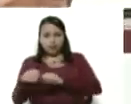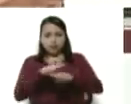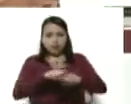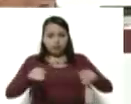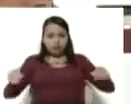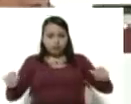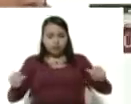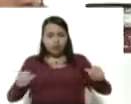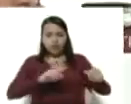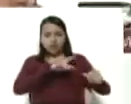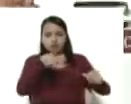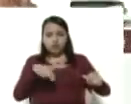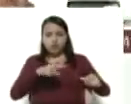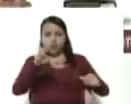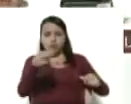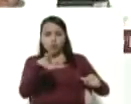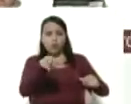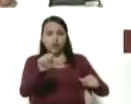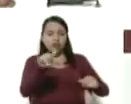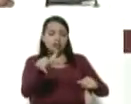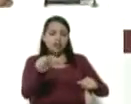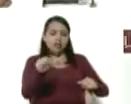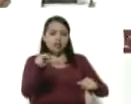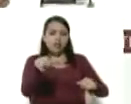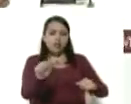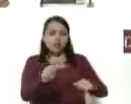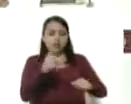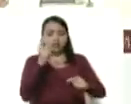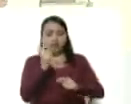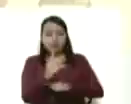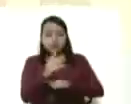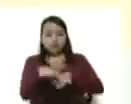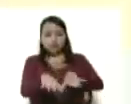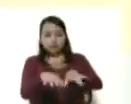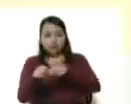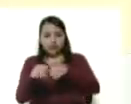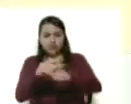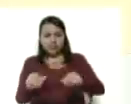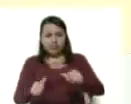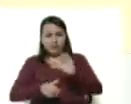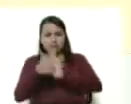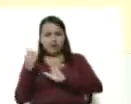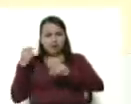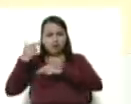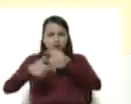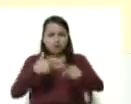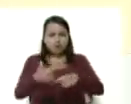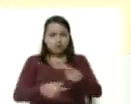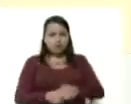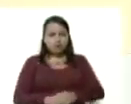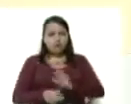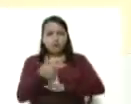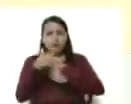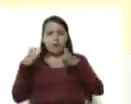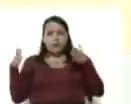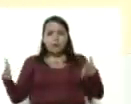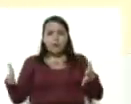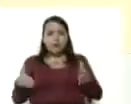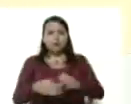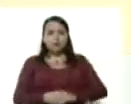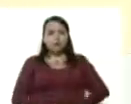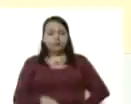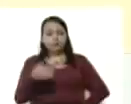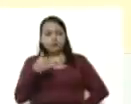nuestra Guayana Esequiba, uno de los despojos territoriales de hace más de un siglo más grandes que se ha